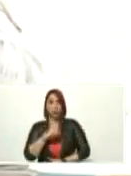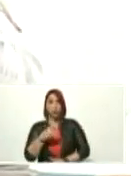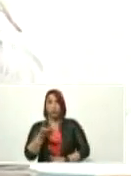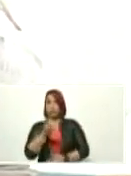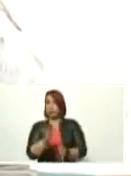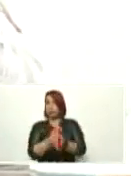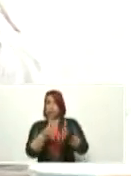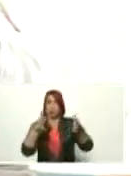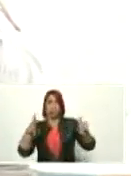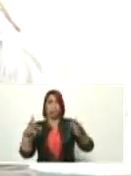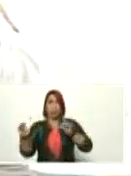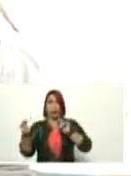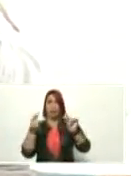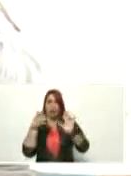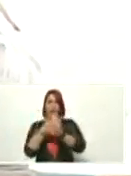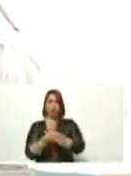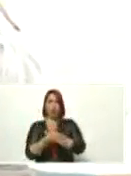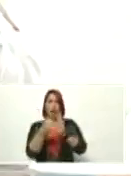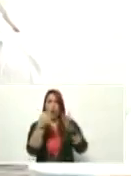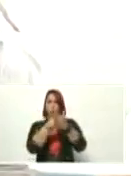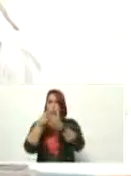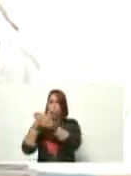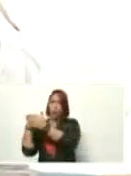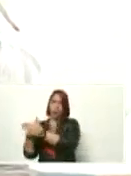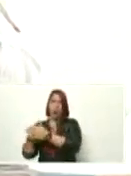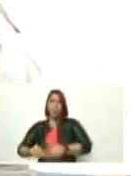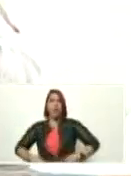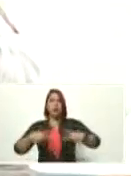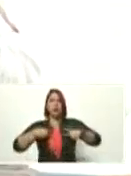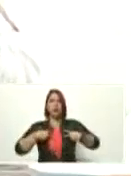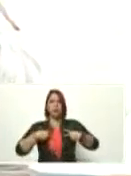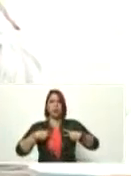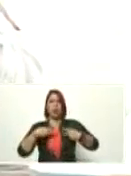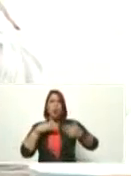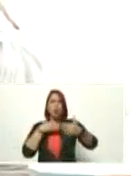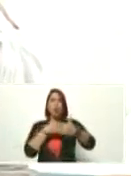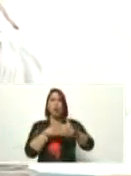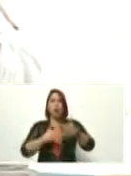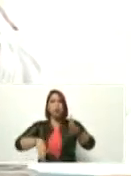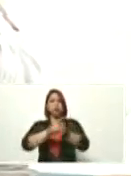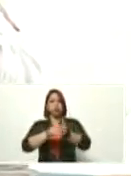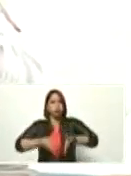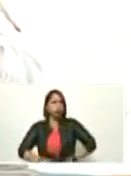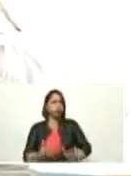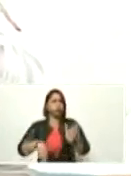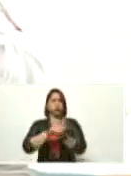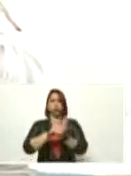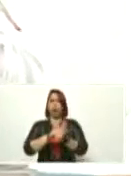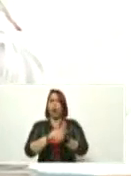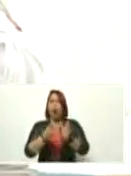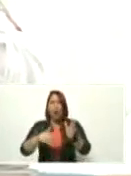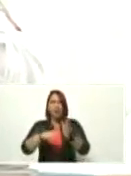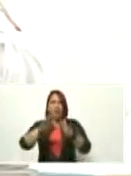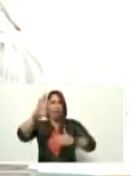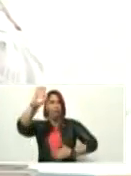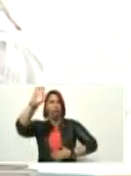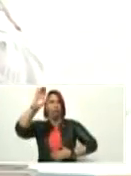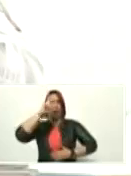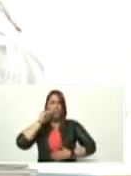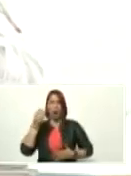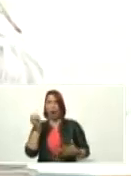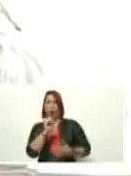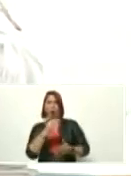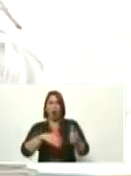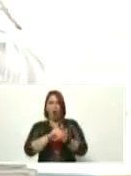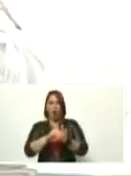debate sobre la lucha de la humanidad contra el resurgimiento del neonazismo, del nazismo y